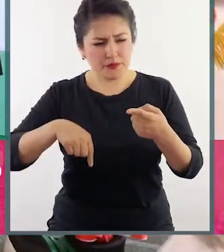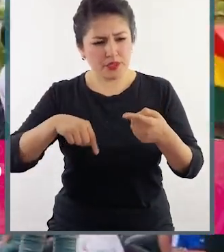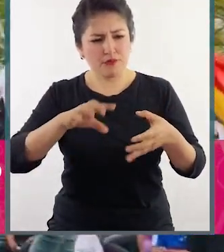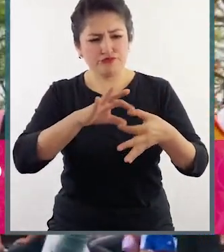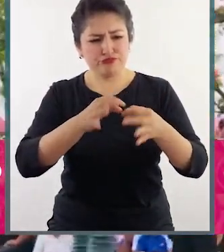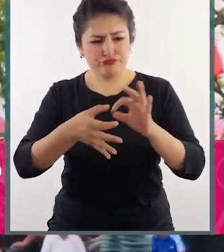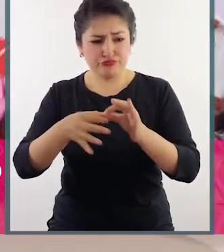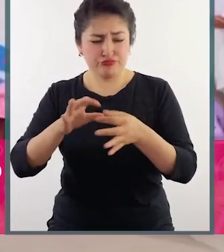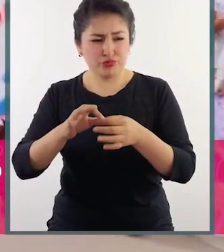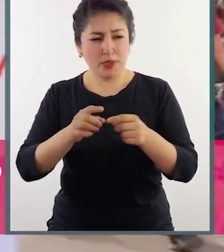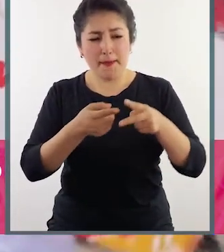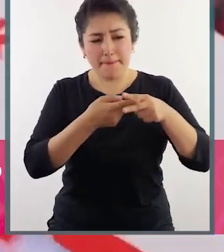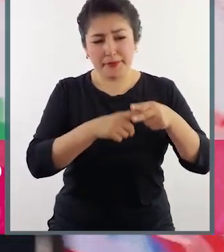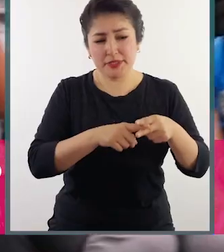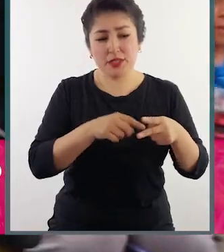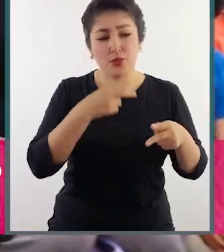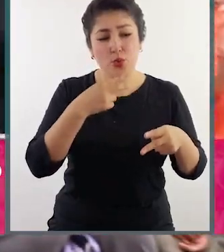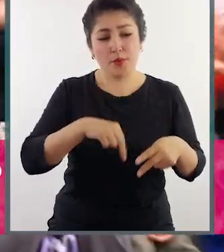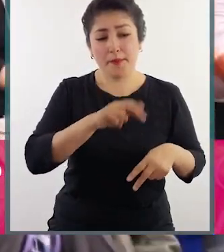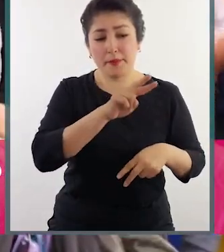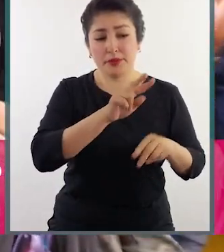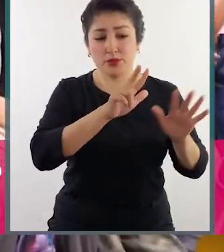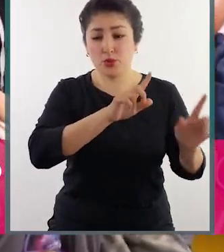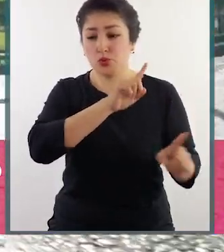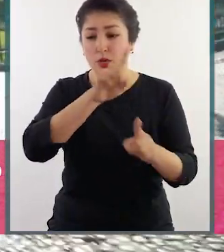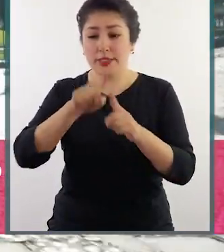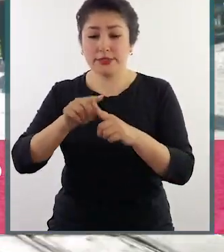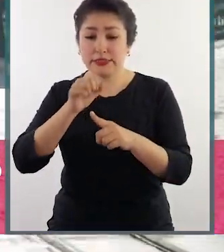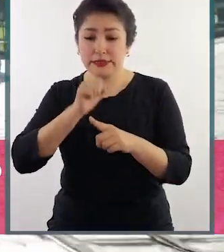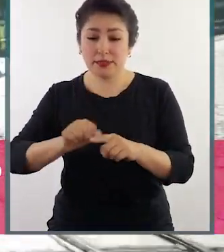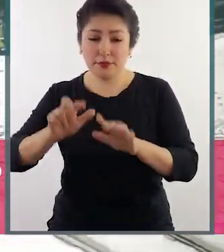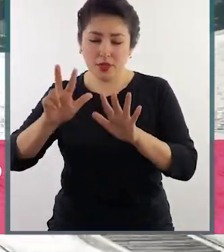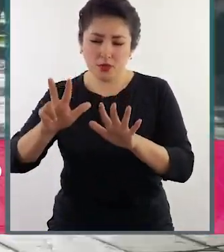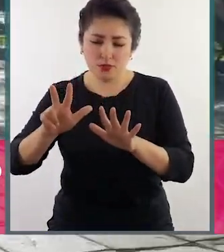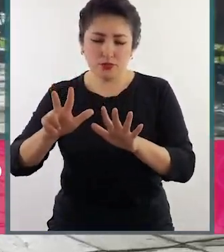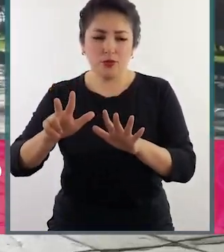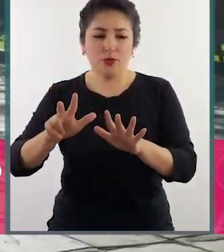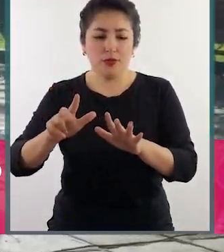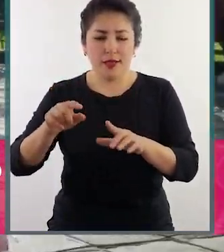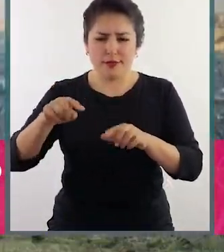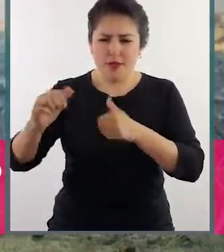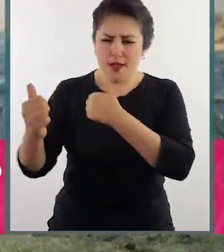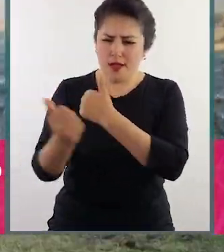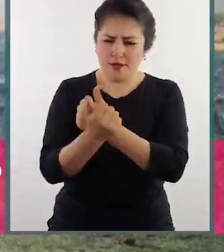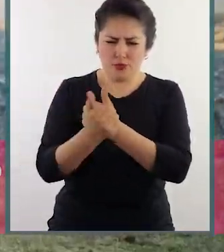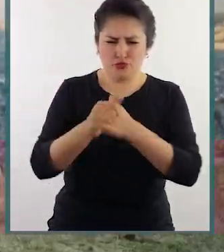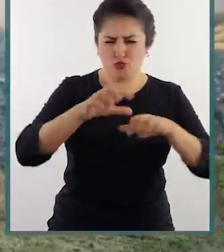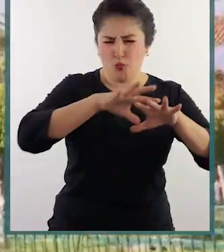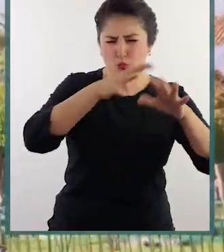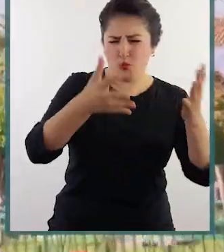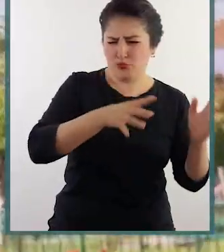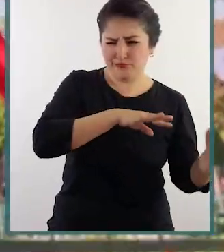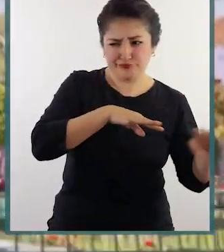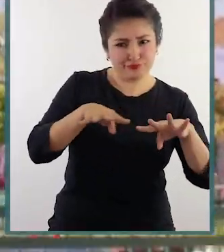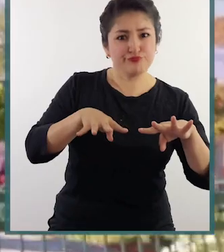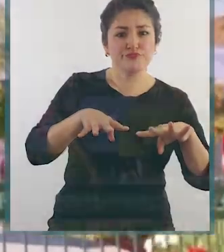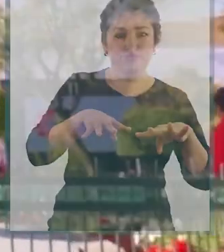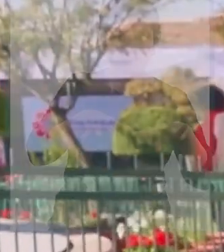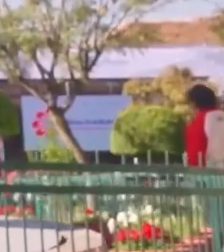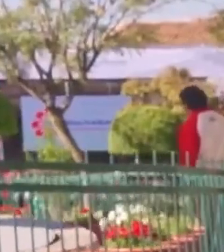a llevarse a cabo entre el 28 de noviembre y el 8 de diciembre pondrán a Ayacucho en los ojos del